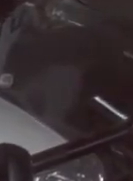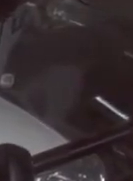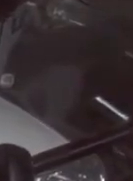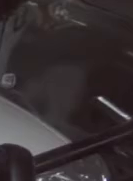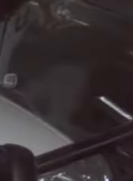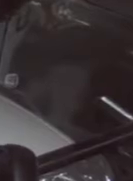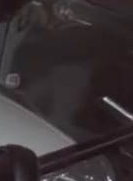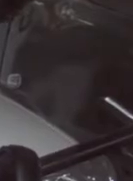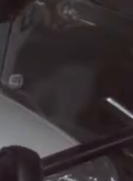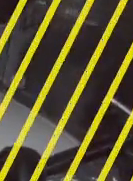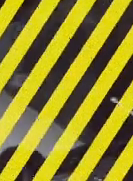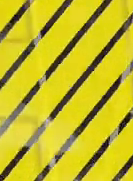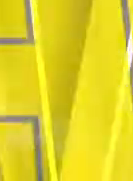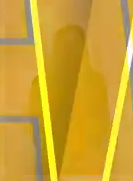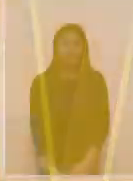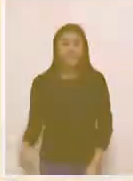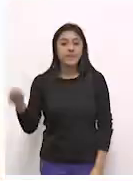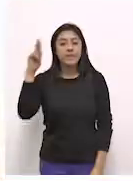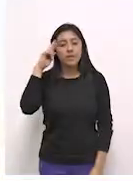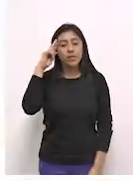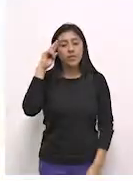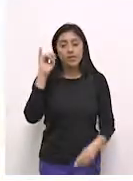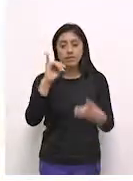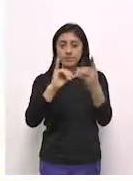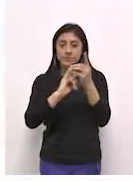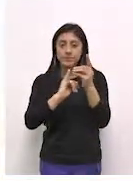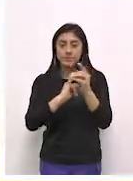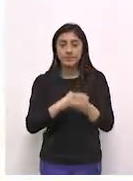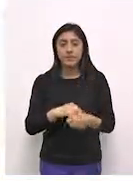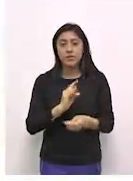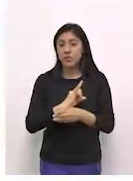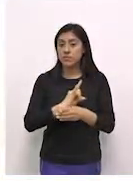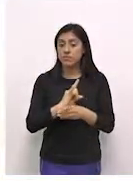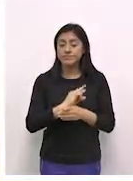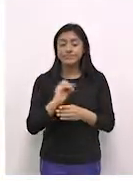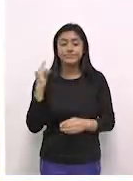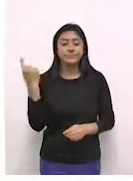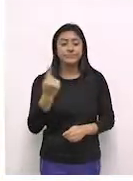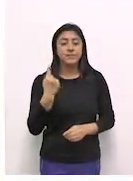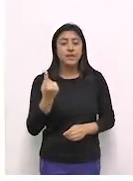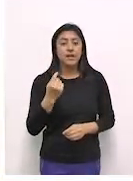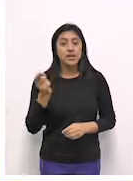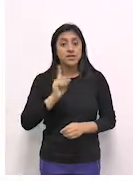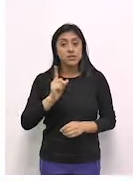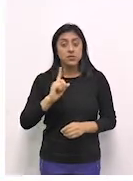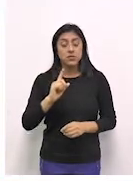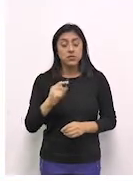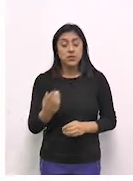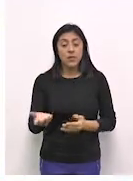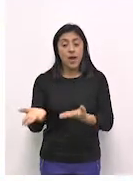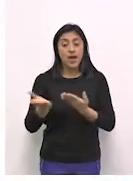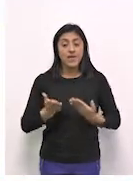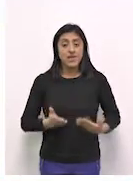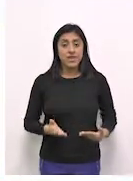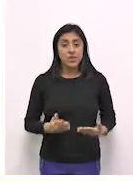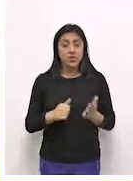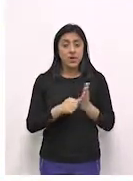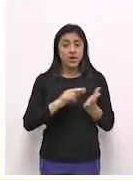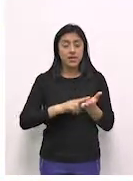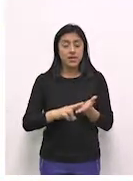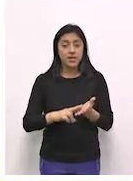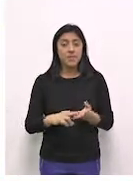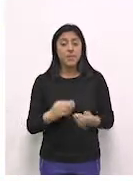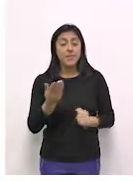Recuerde que el DPI le sirve para todo, Por eso, si aún no lo tiene o no ha ido a